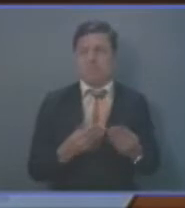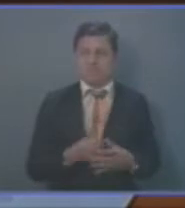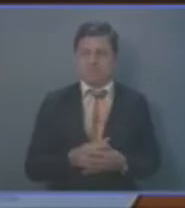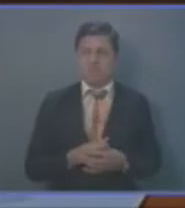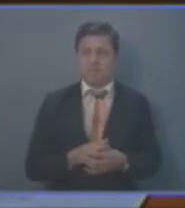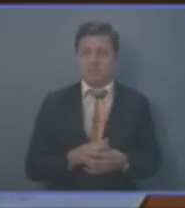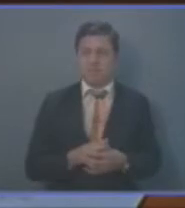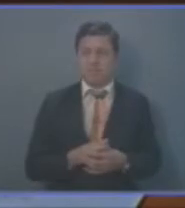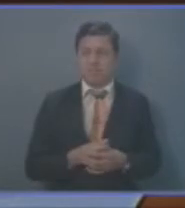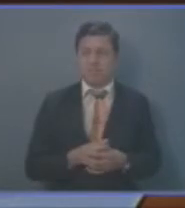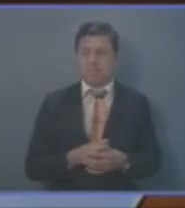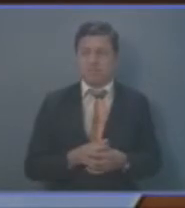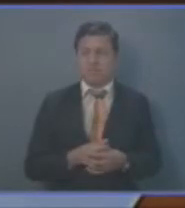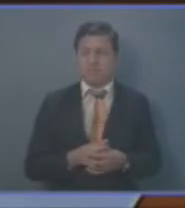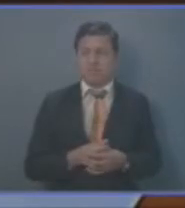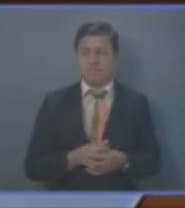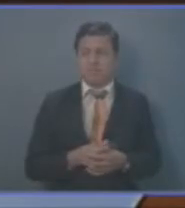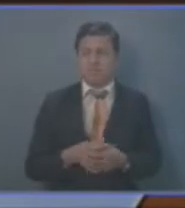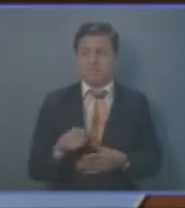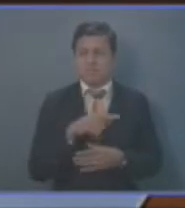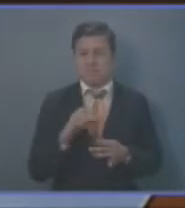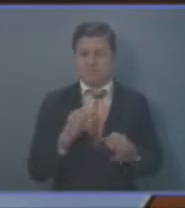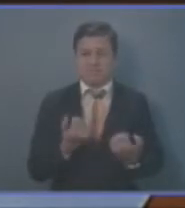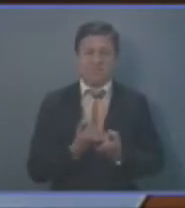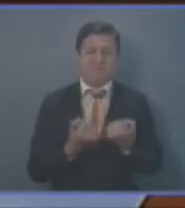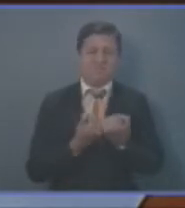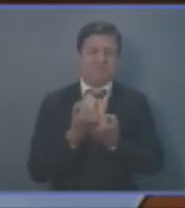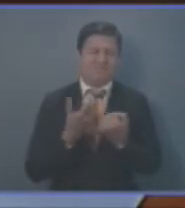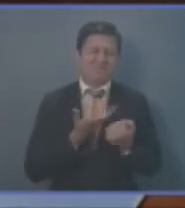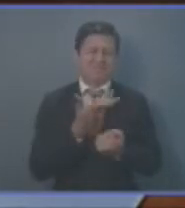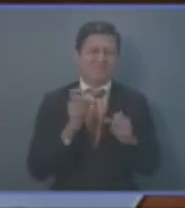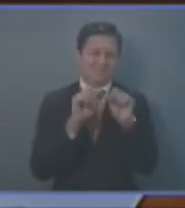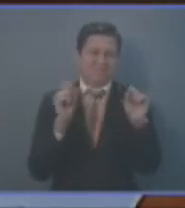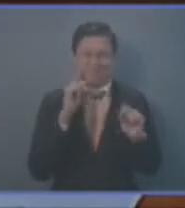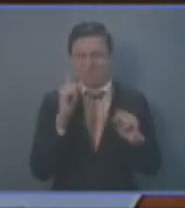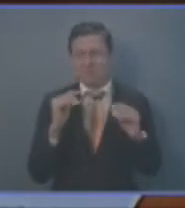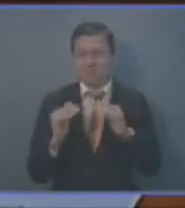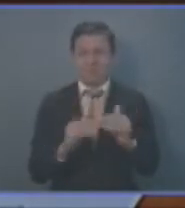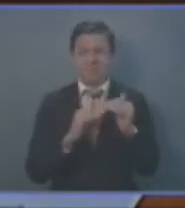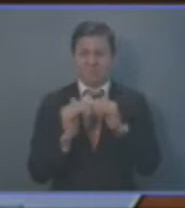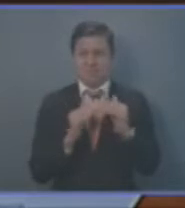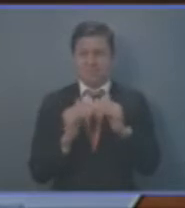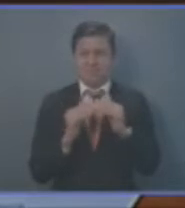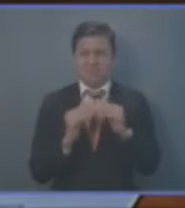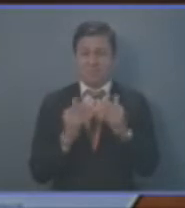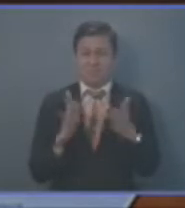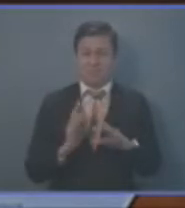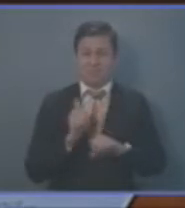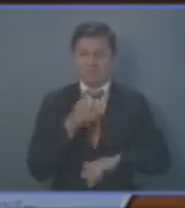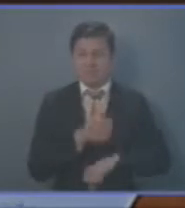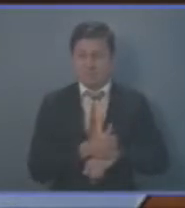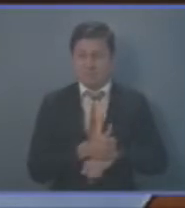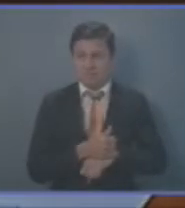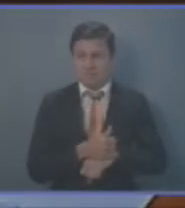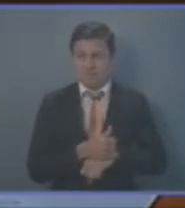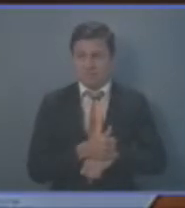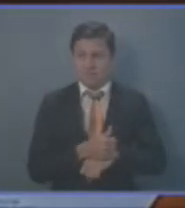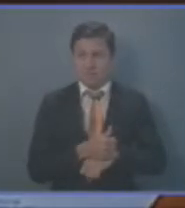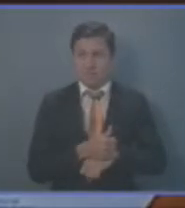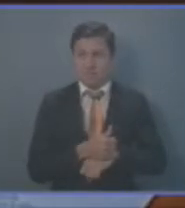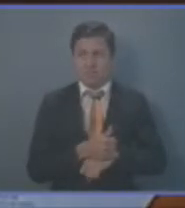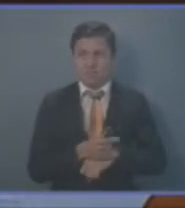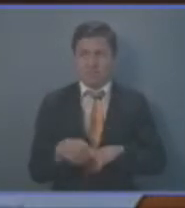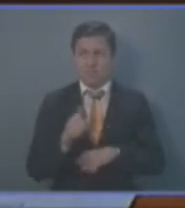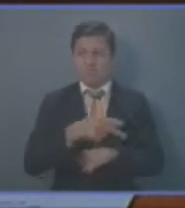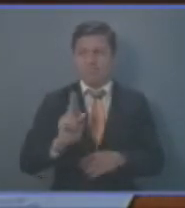El sistema definirá la forma de identificar a la persona en este expediente, al igual que establecerá la información y contenido del